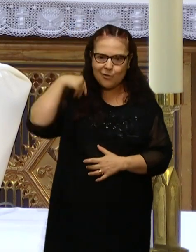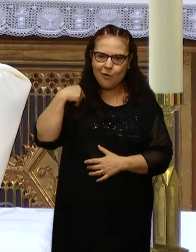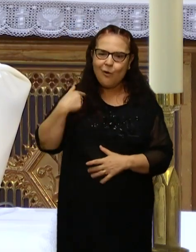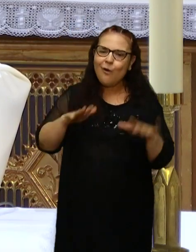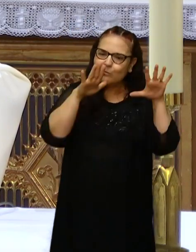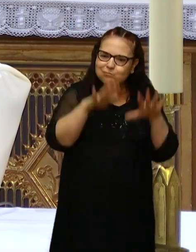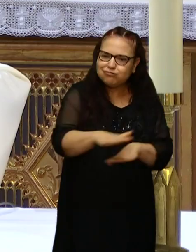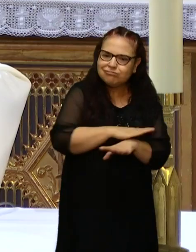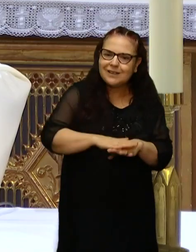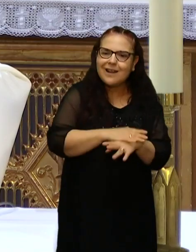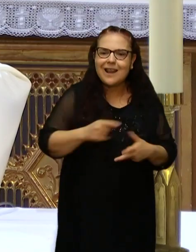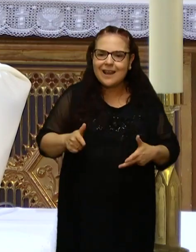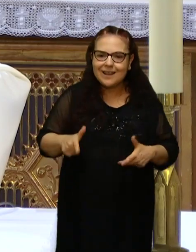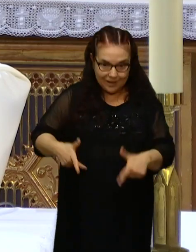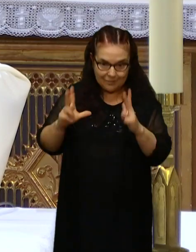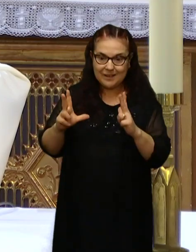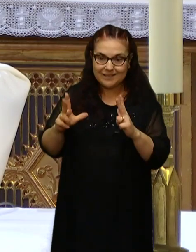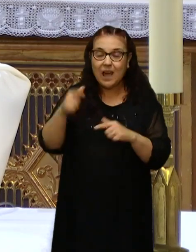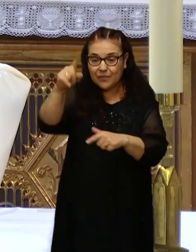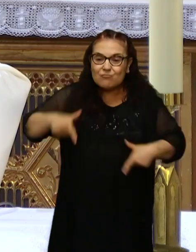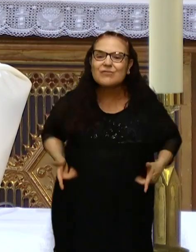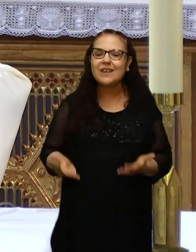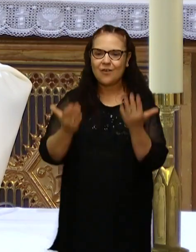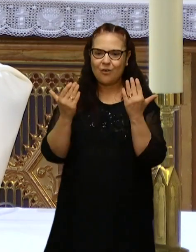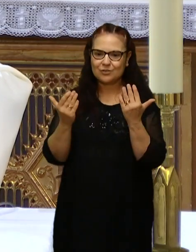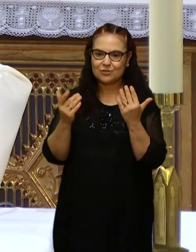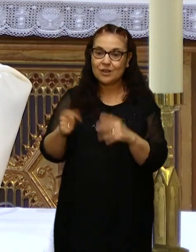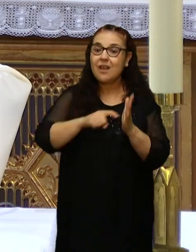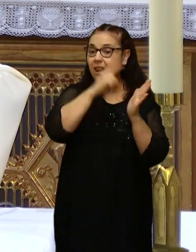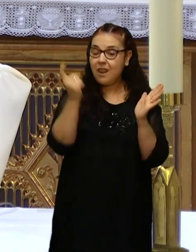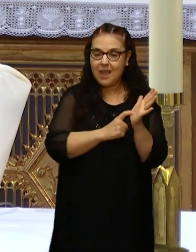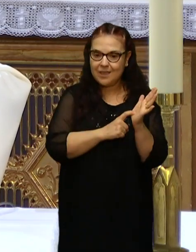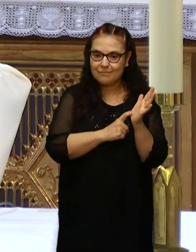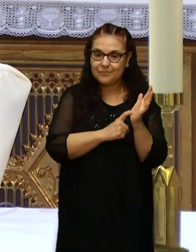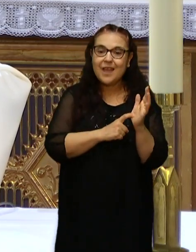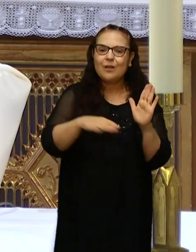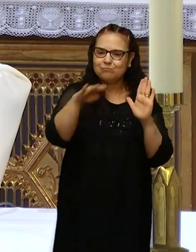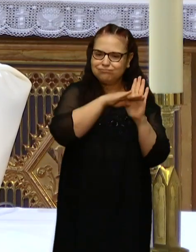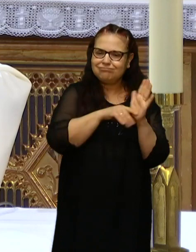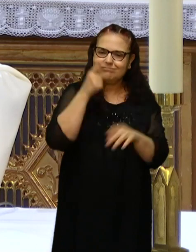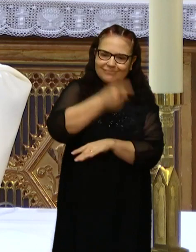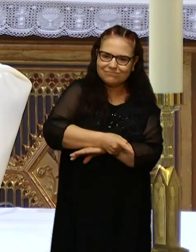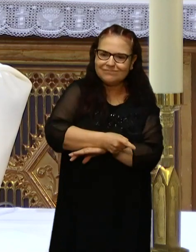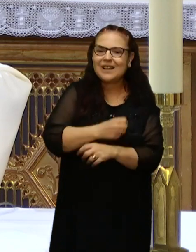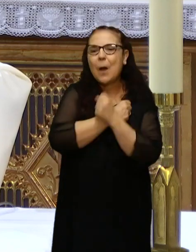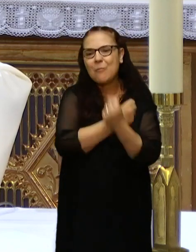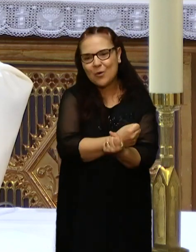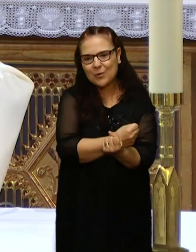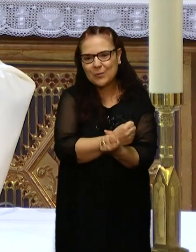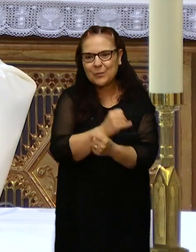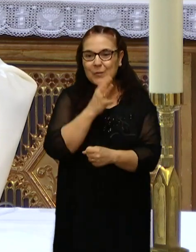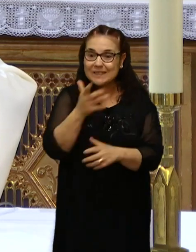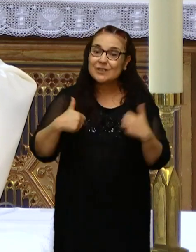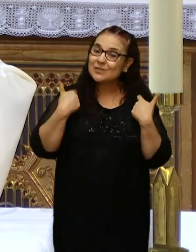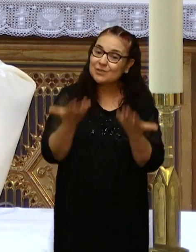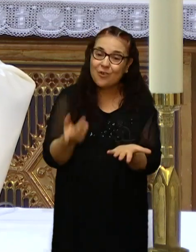Estado, la libertad de tus hijos, como ley, el precepto del amor. Por estos